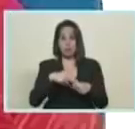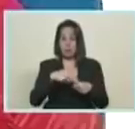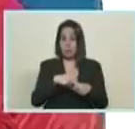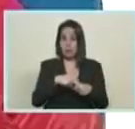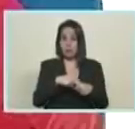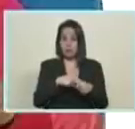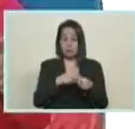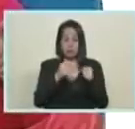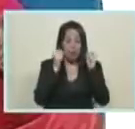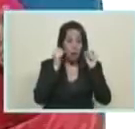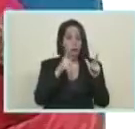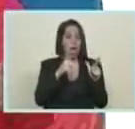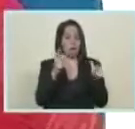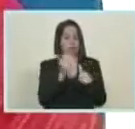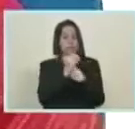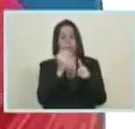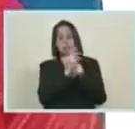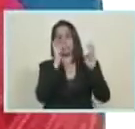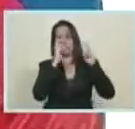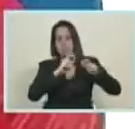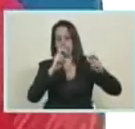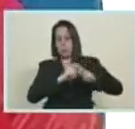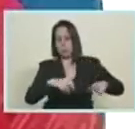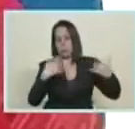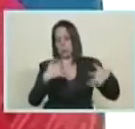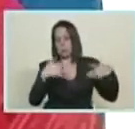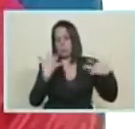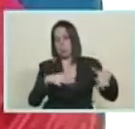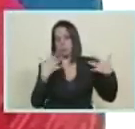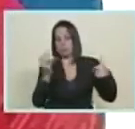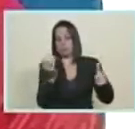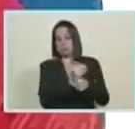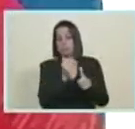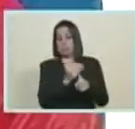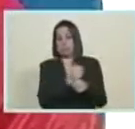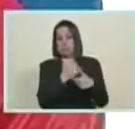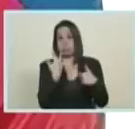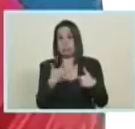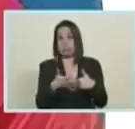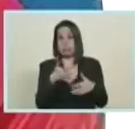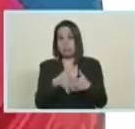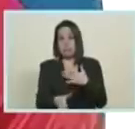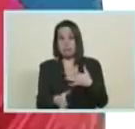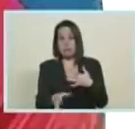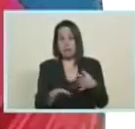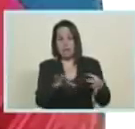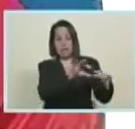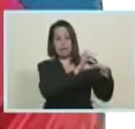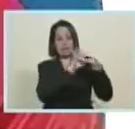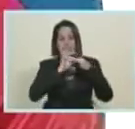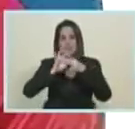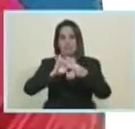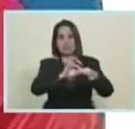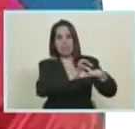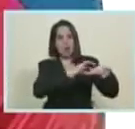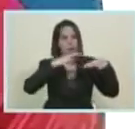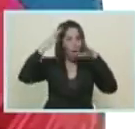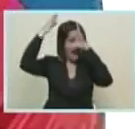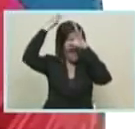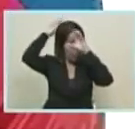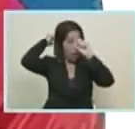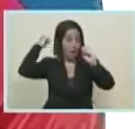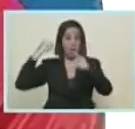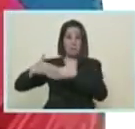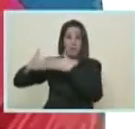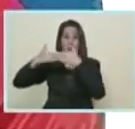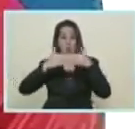además hemos descubierto en la investigación y descubrimos lazos directos con la embajada de Estados